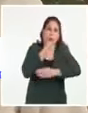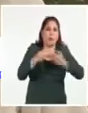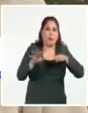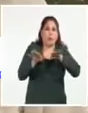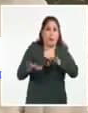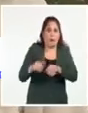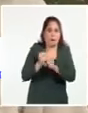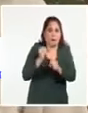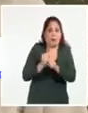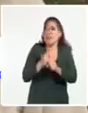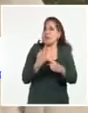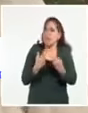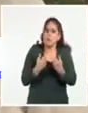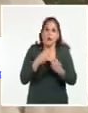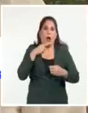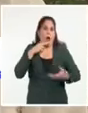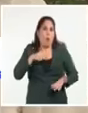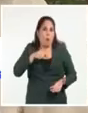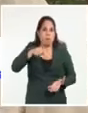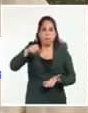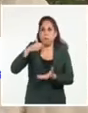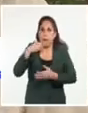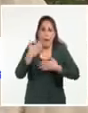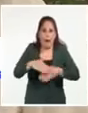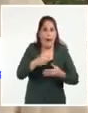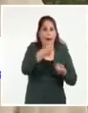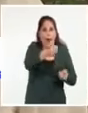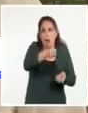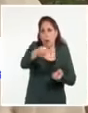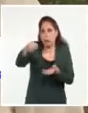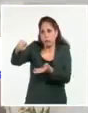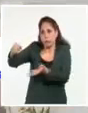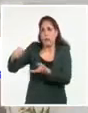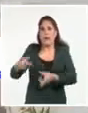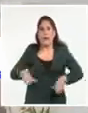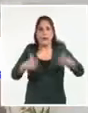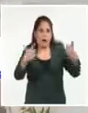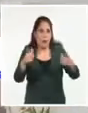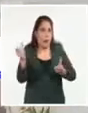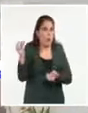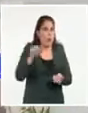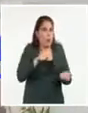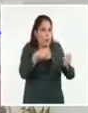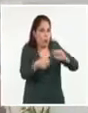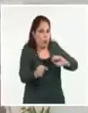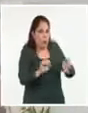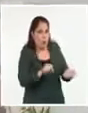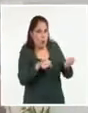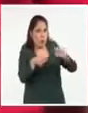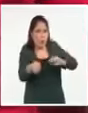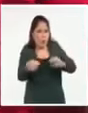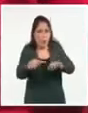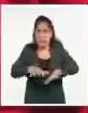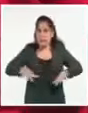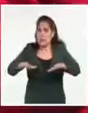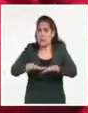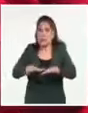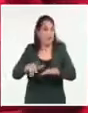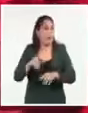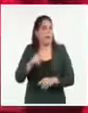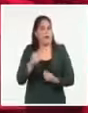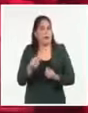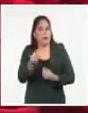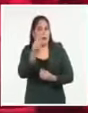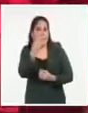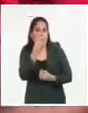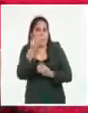las repartíamos. Eso era por las calles, repartiendo el agua en tanques. La situación también generaba altos